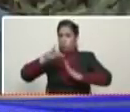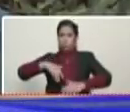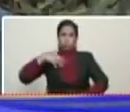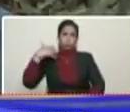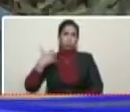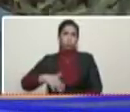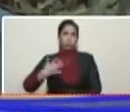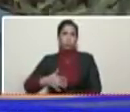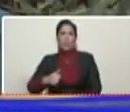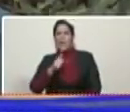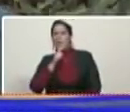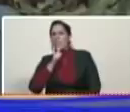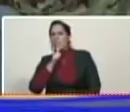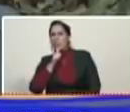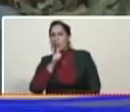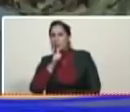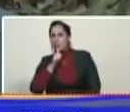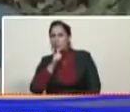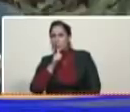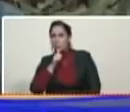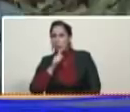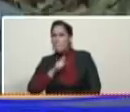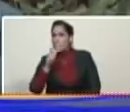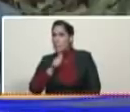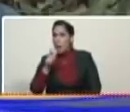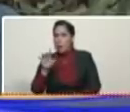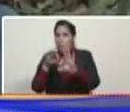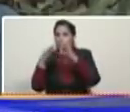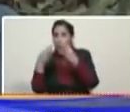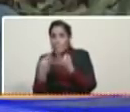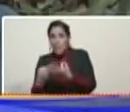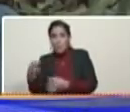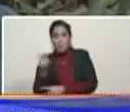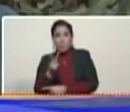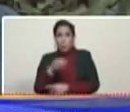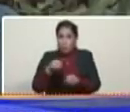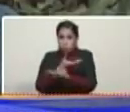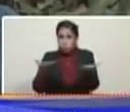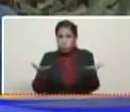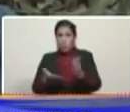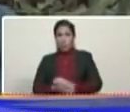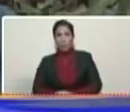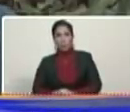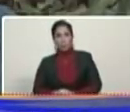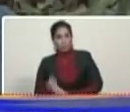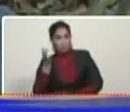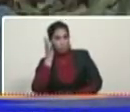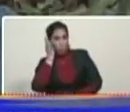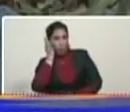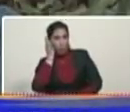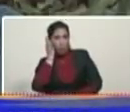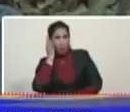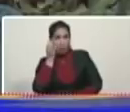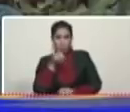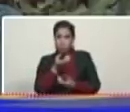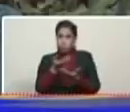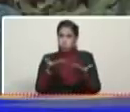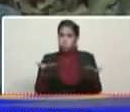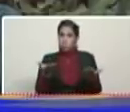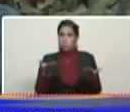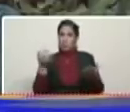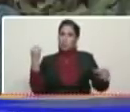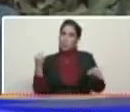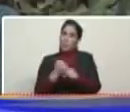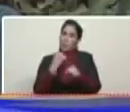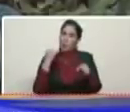que a quién perjudican, a la familia venezolana, a usted, señora, a usted, mujer, a usted,